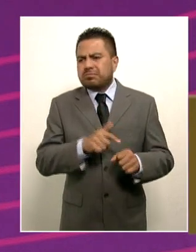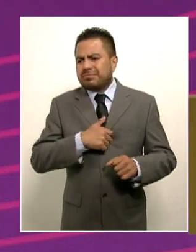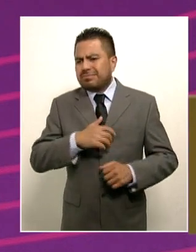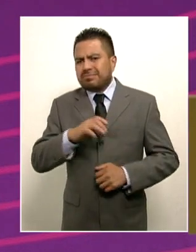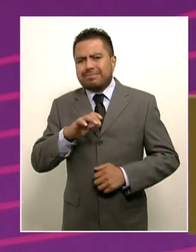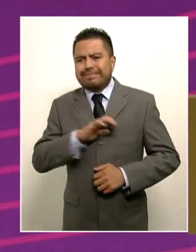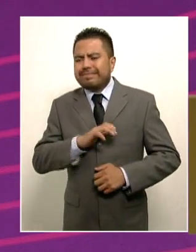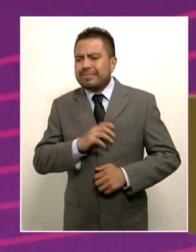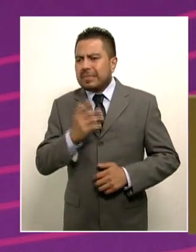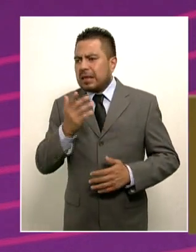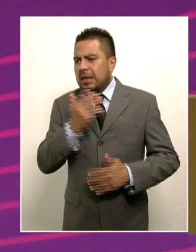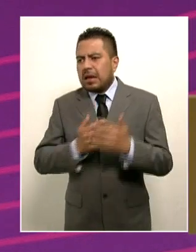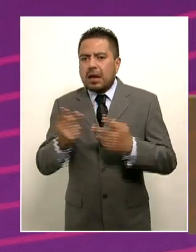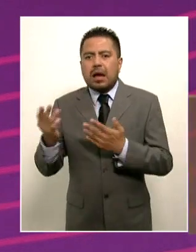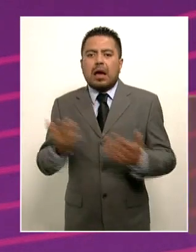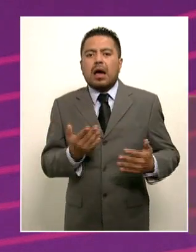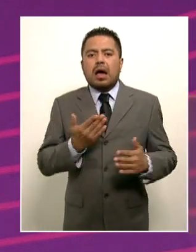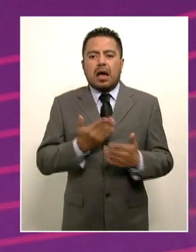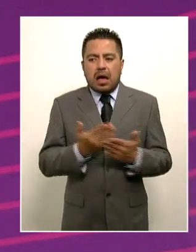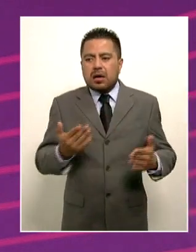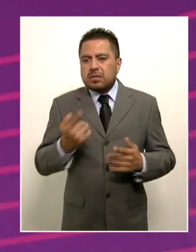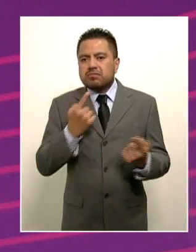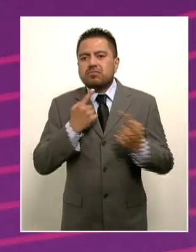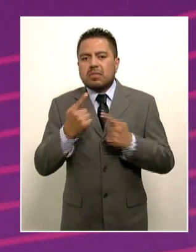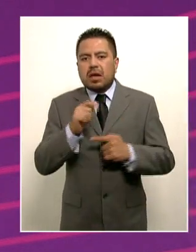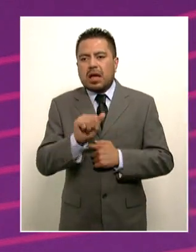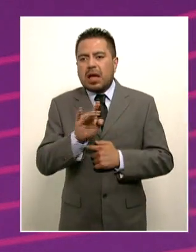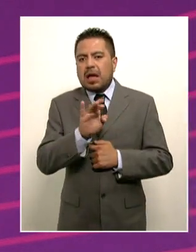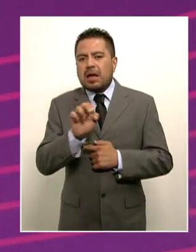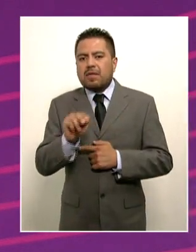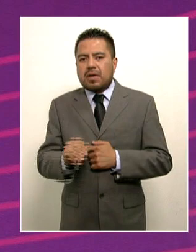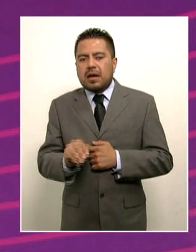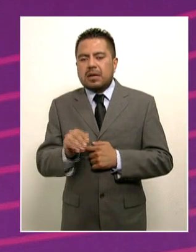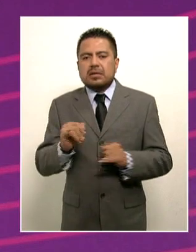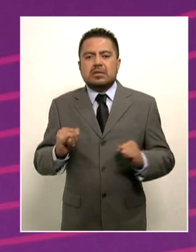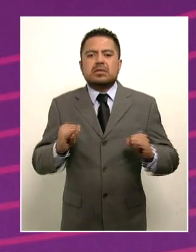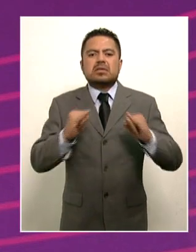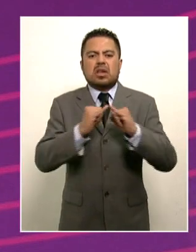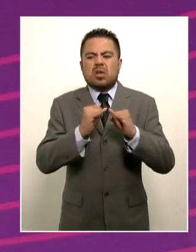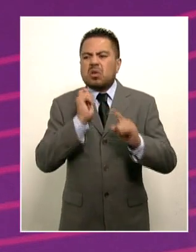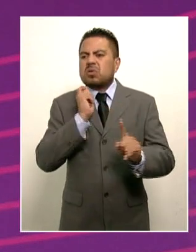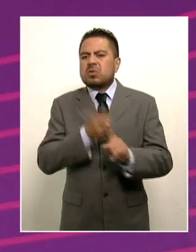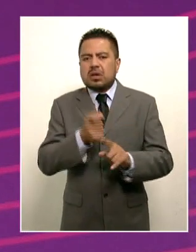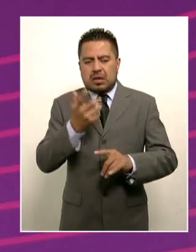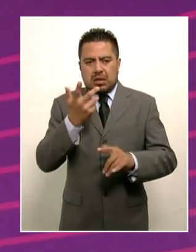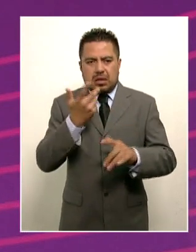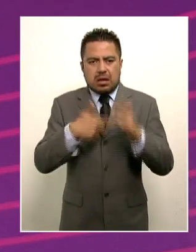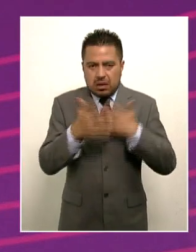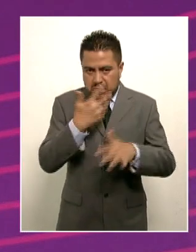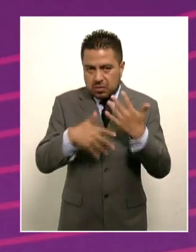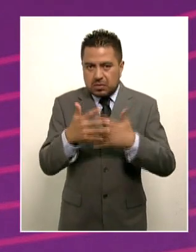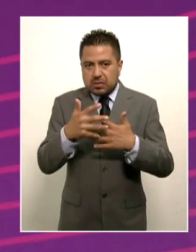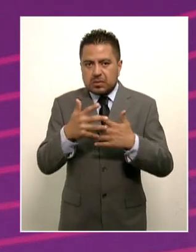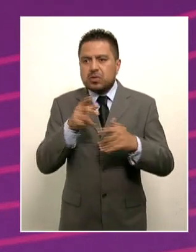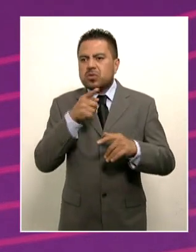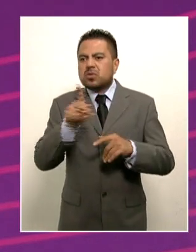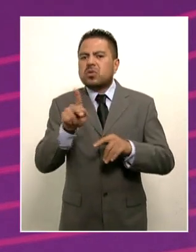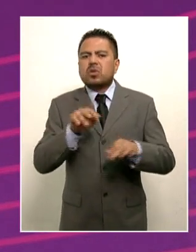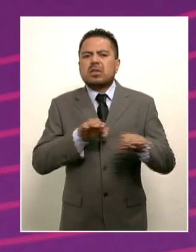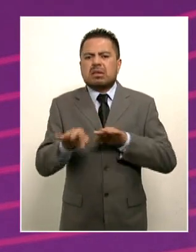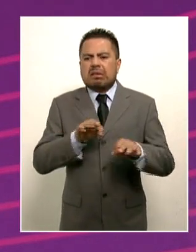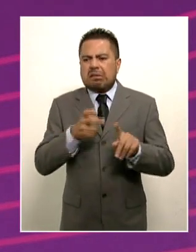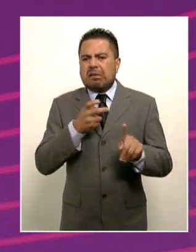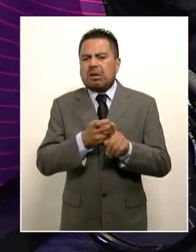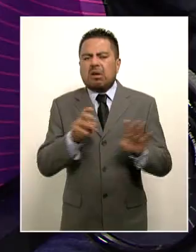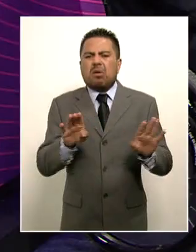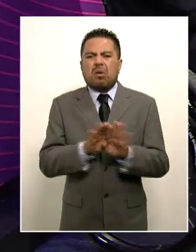su presencia, y vamos a conversar ahora con Abraham sobre el Instituto de Lengua de Señas, tu trabajo ahí